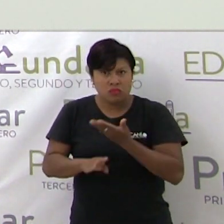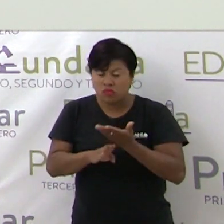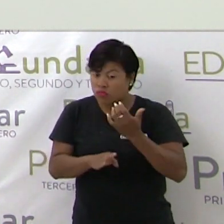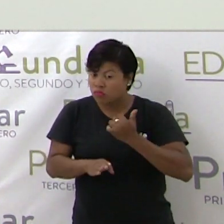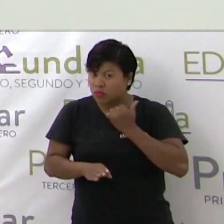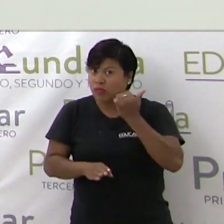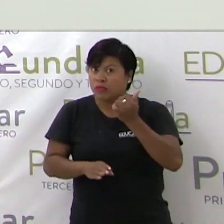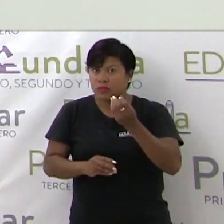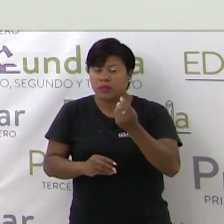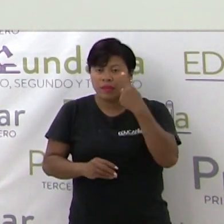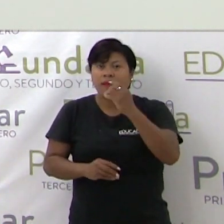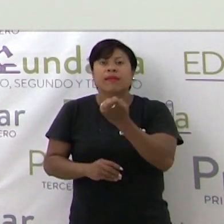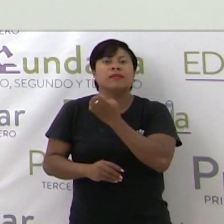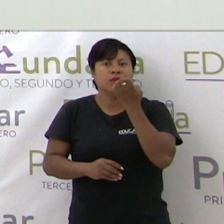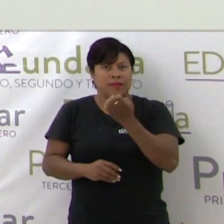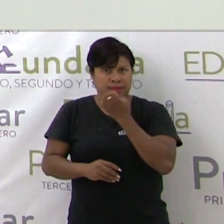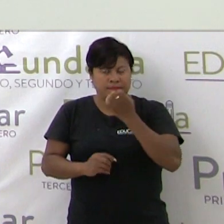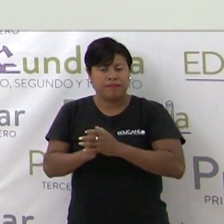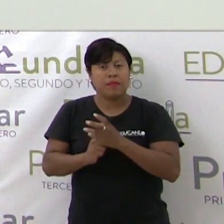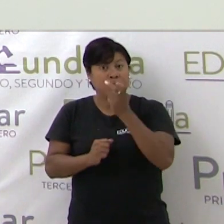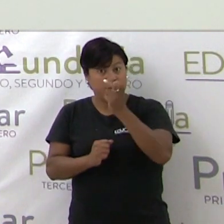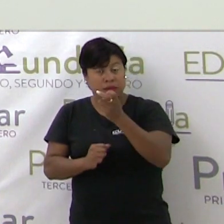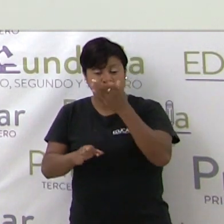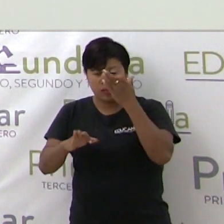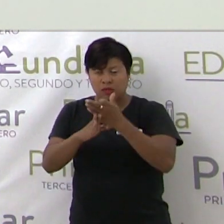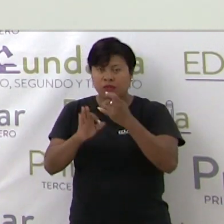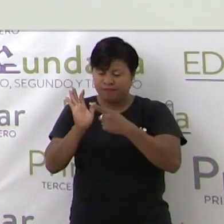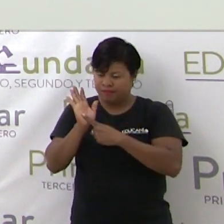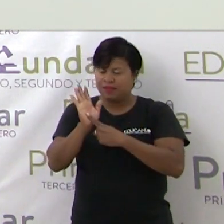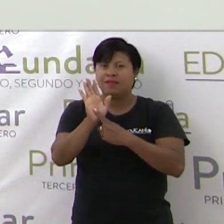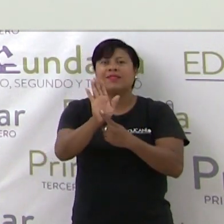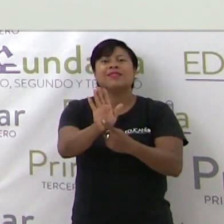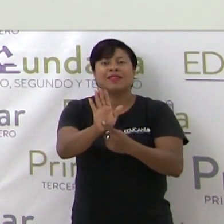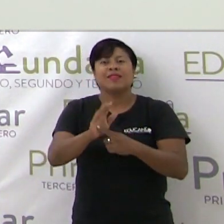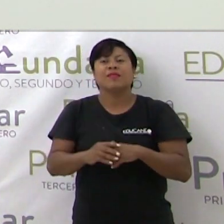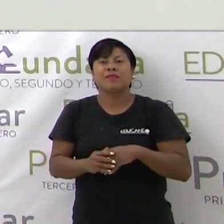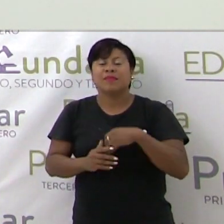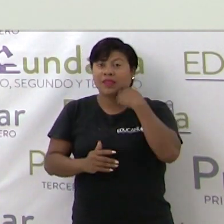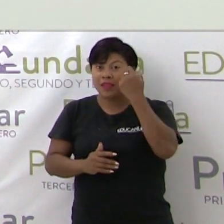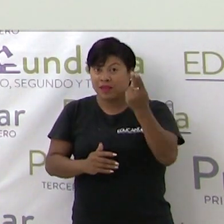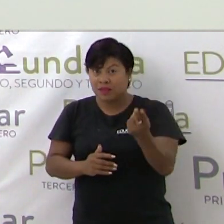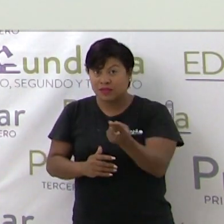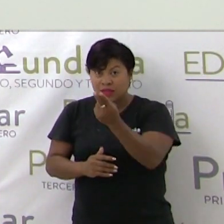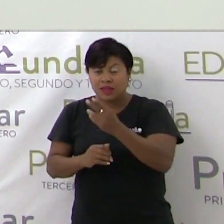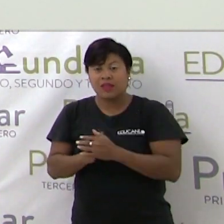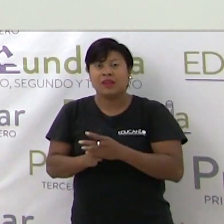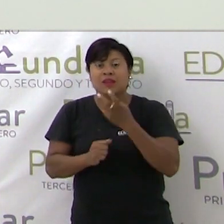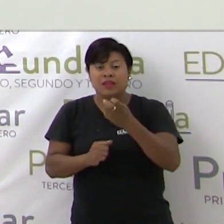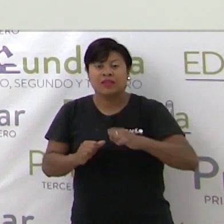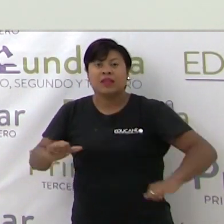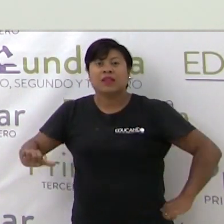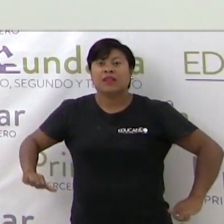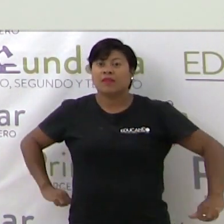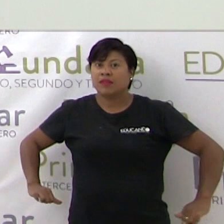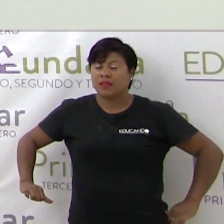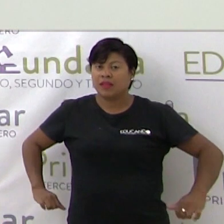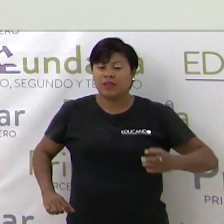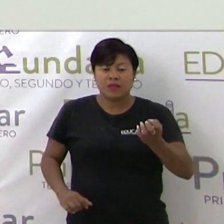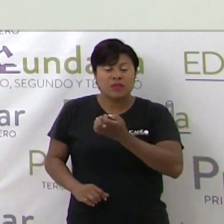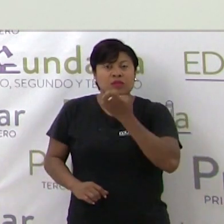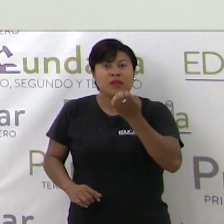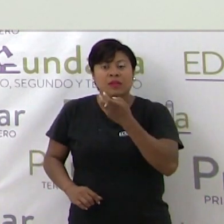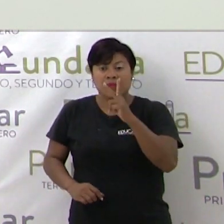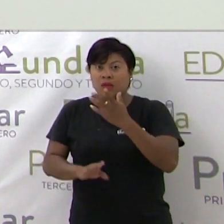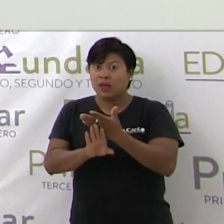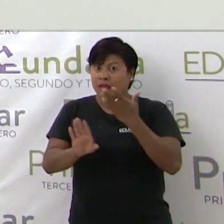para las escuelas. Es por eso que el día de hoy se las presento. Quiero que ustedes retomen esta actividad en su escuela, pero antes